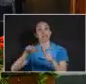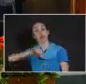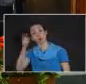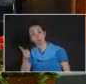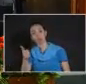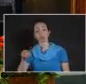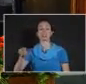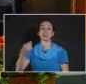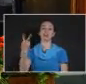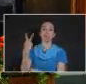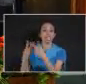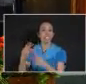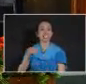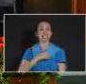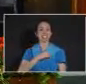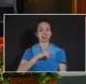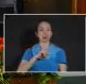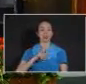obstáculo.